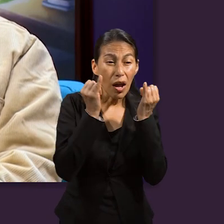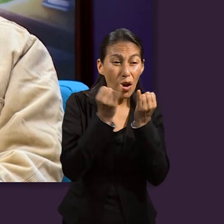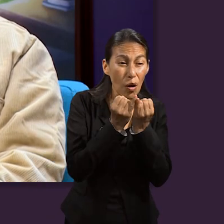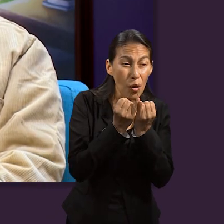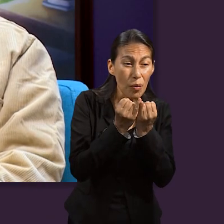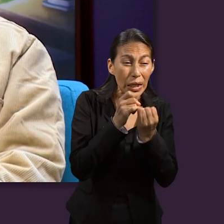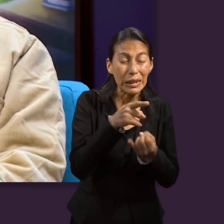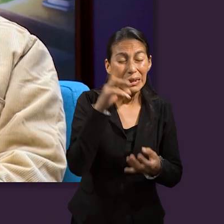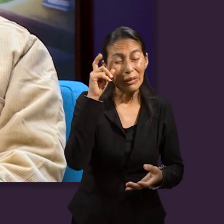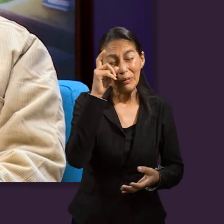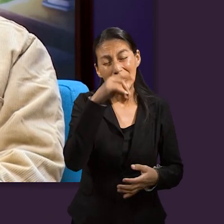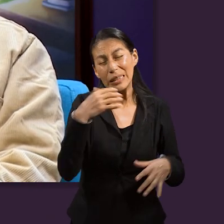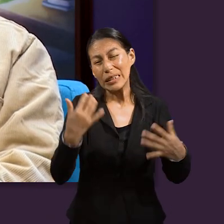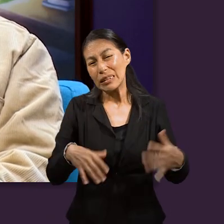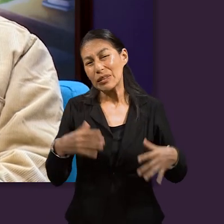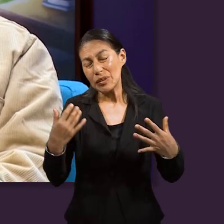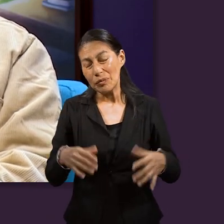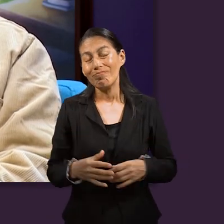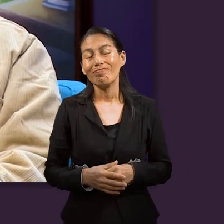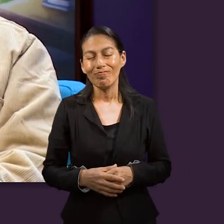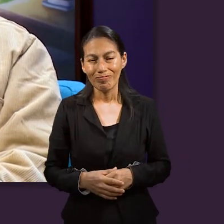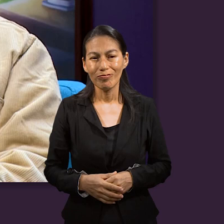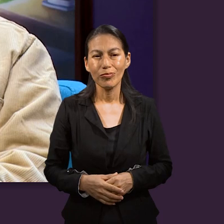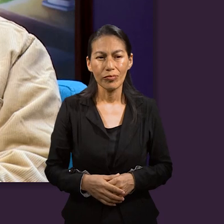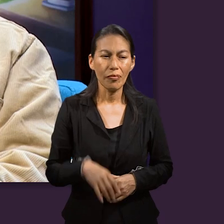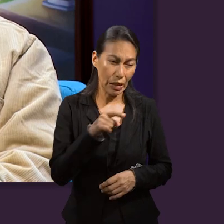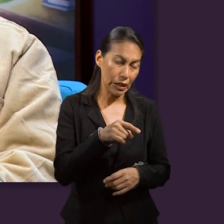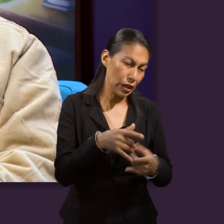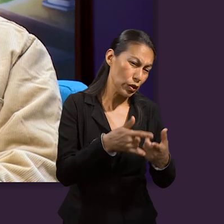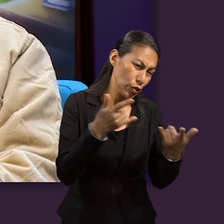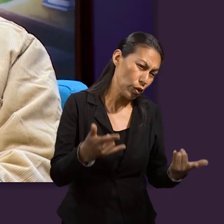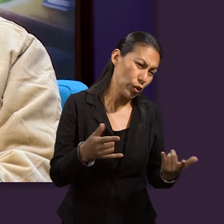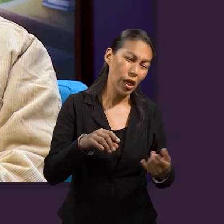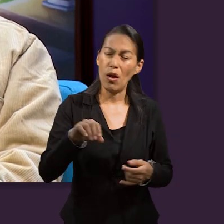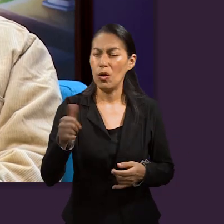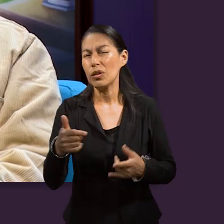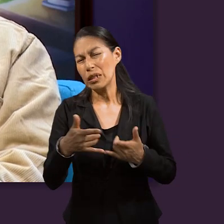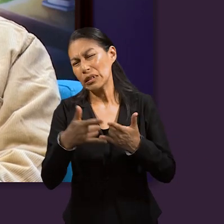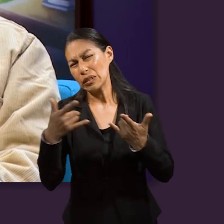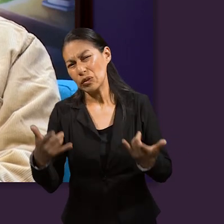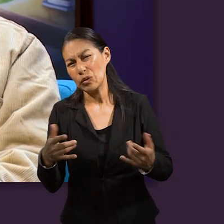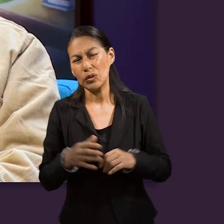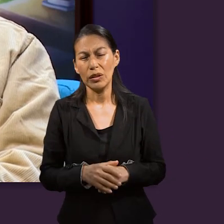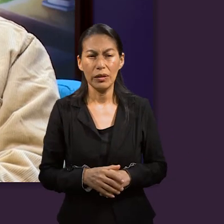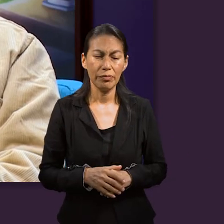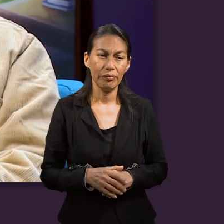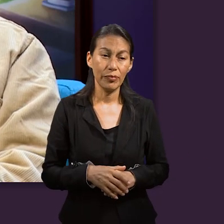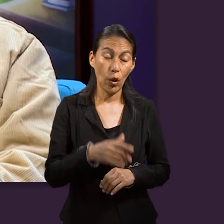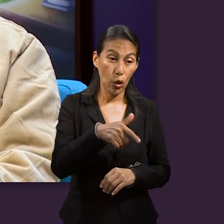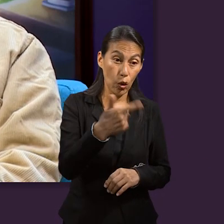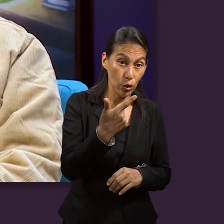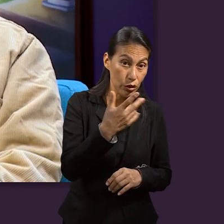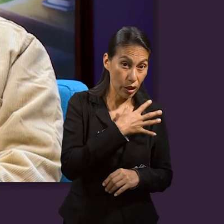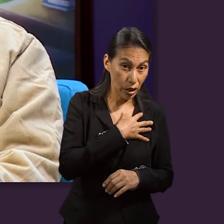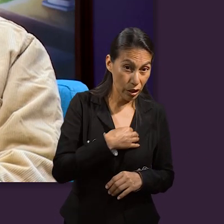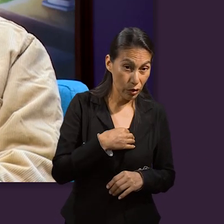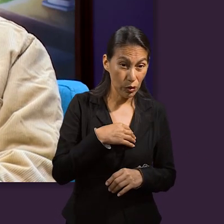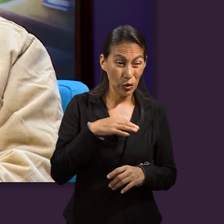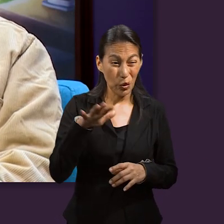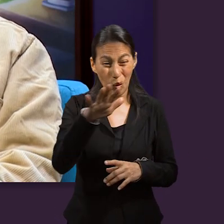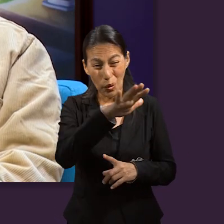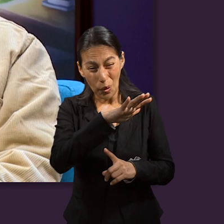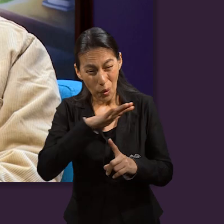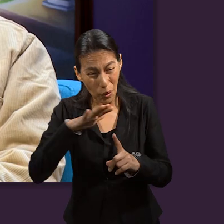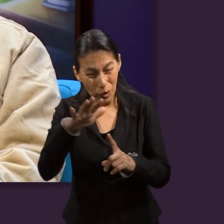disfuncional verdad y lo vemos no solamente en este relato sino en muchos otros que giran en torno a esta familia a los doce hijos